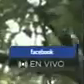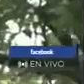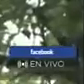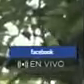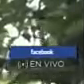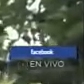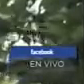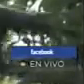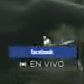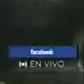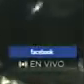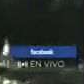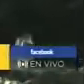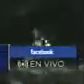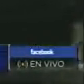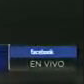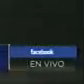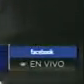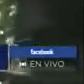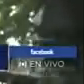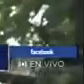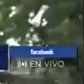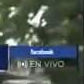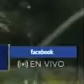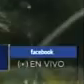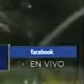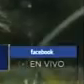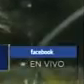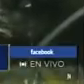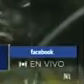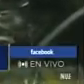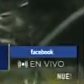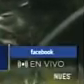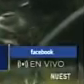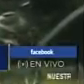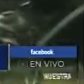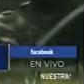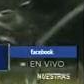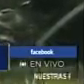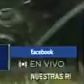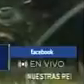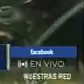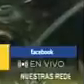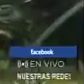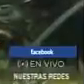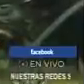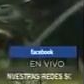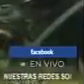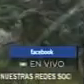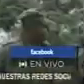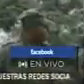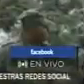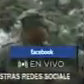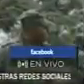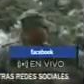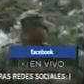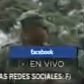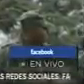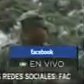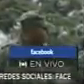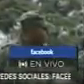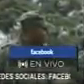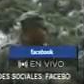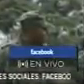En medio de la pandemia por el COVID-19, el Ejército de Liberación Nacional, la última guerrilla reconocida en Colombia,